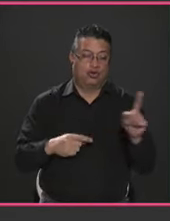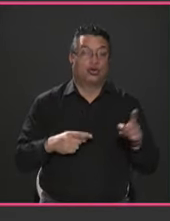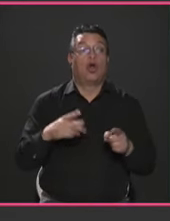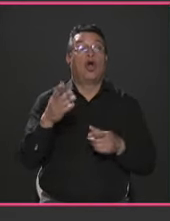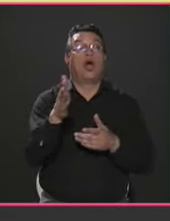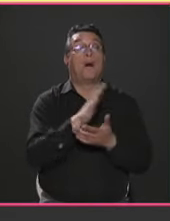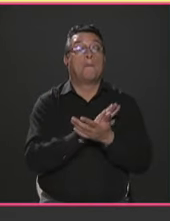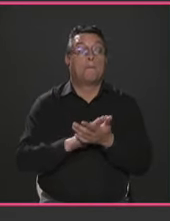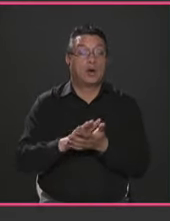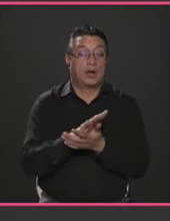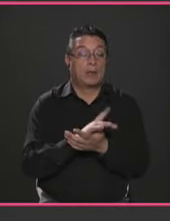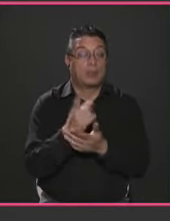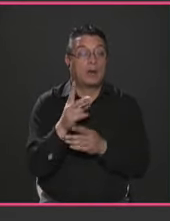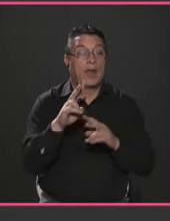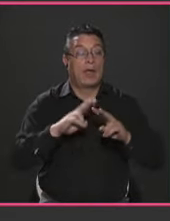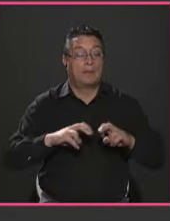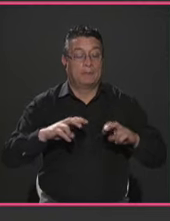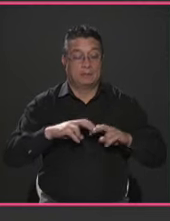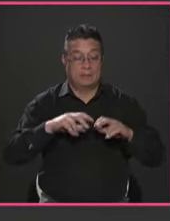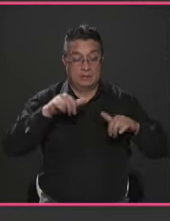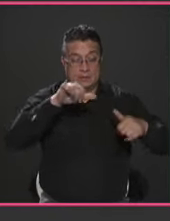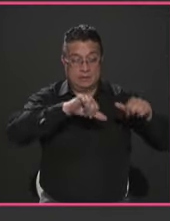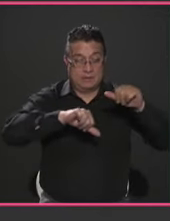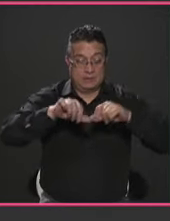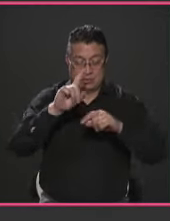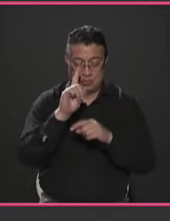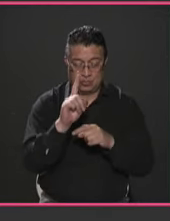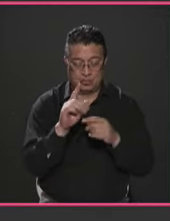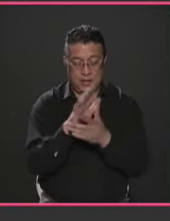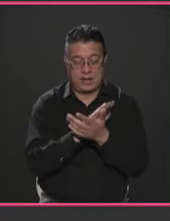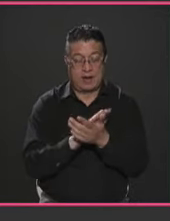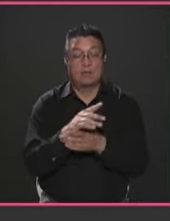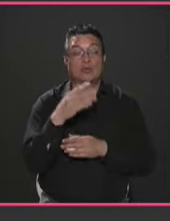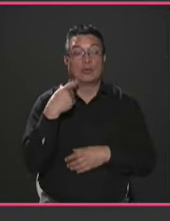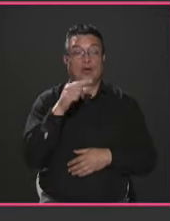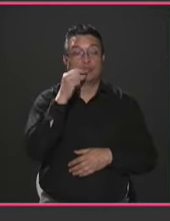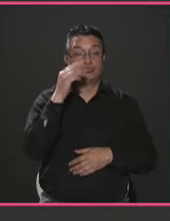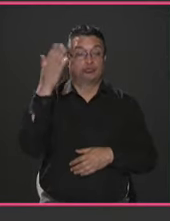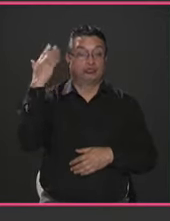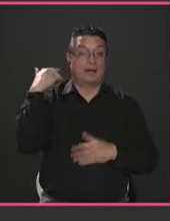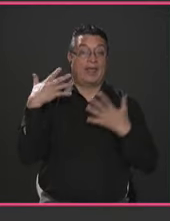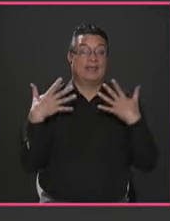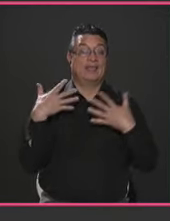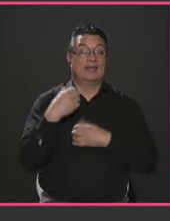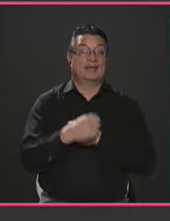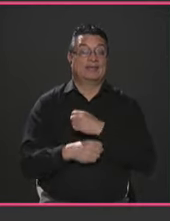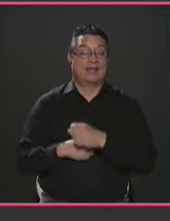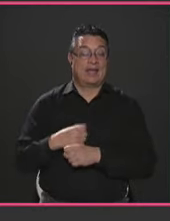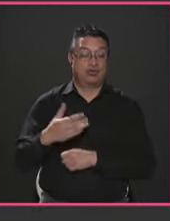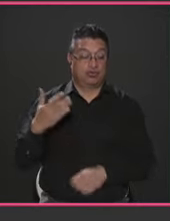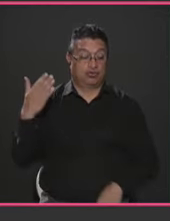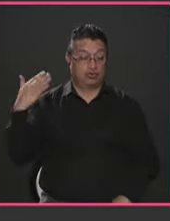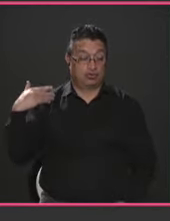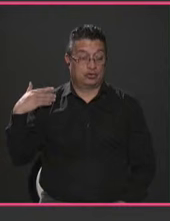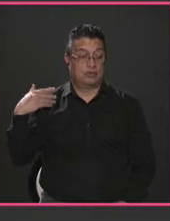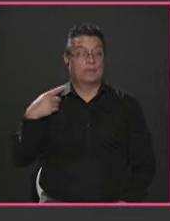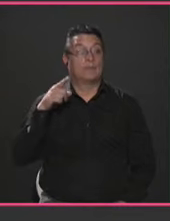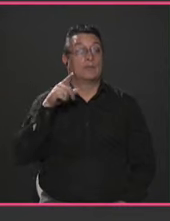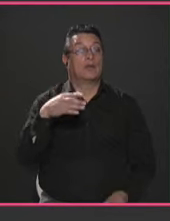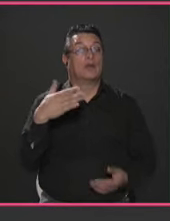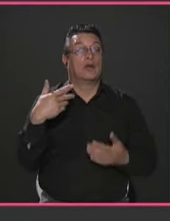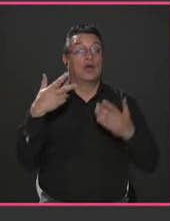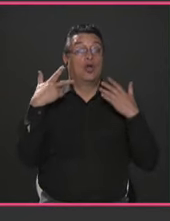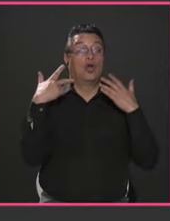ejemplo de experimentos Es uno que se hizo hace 10 años en el